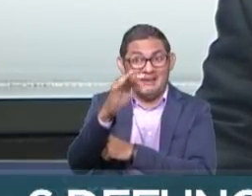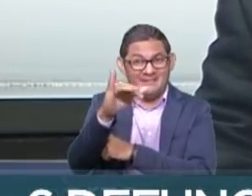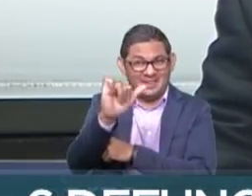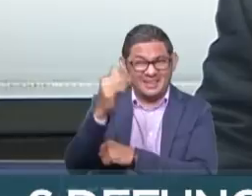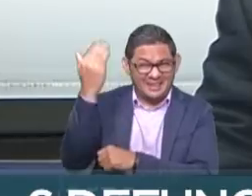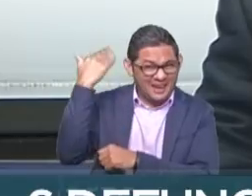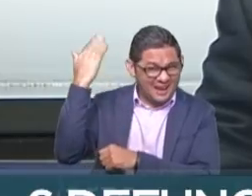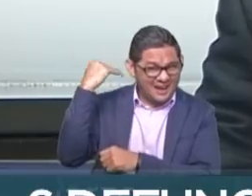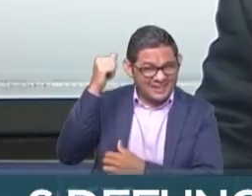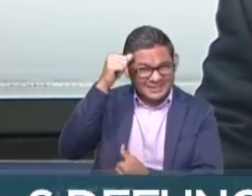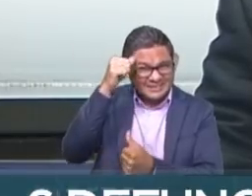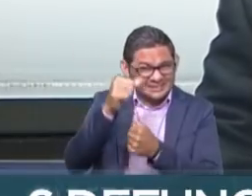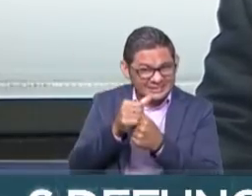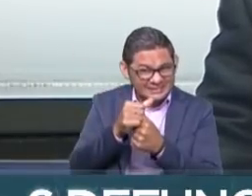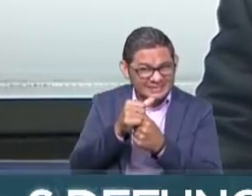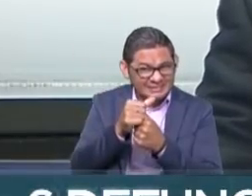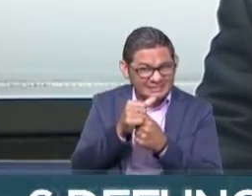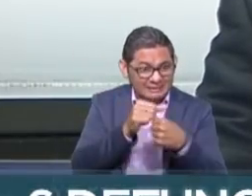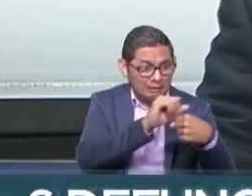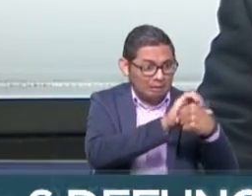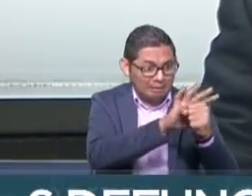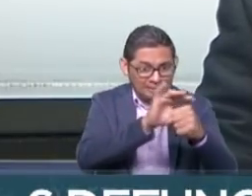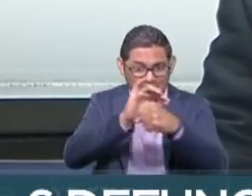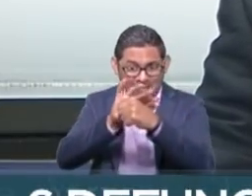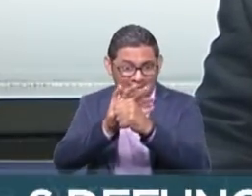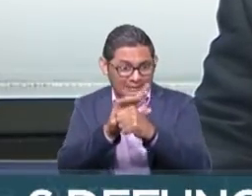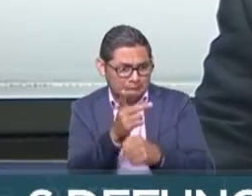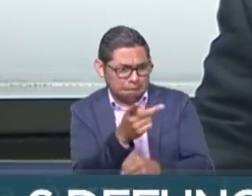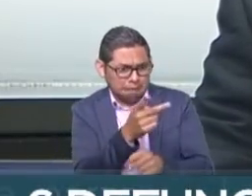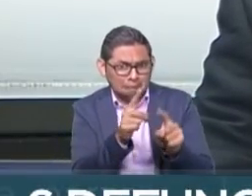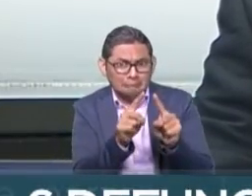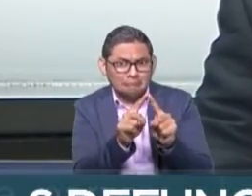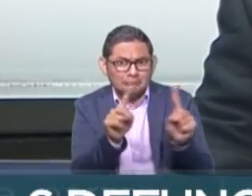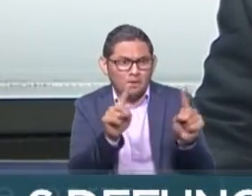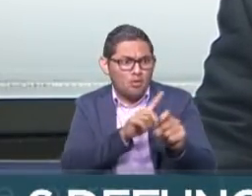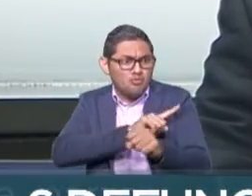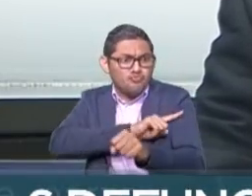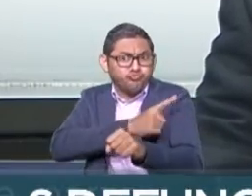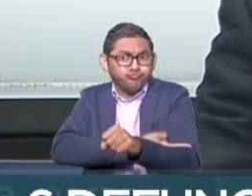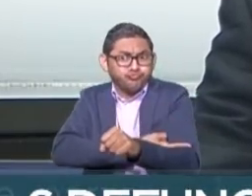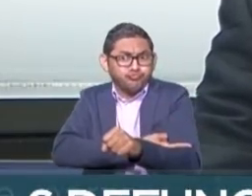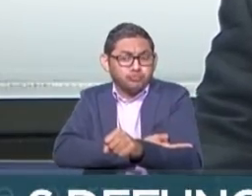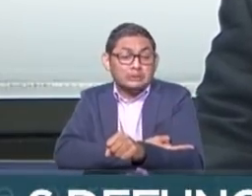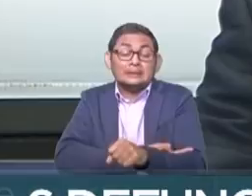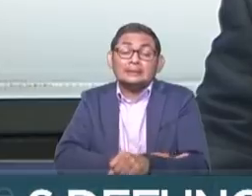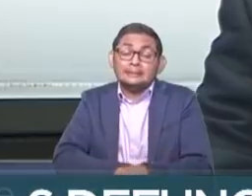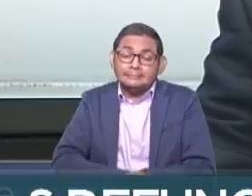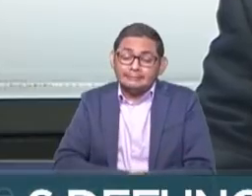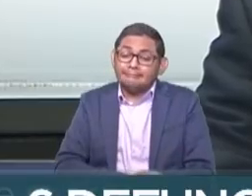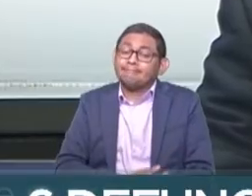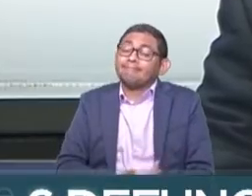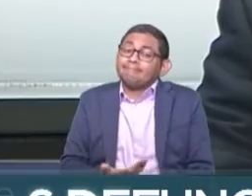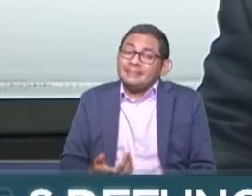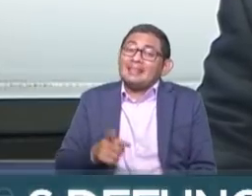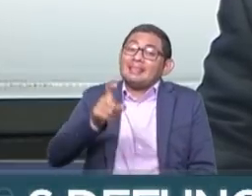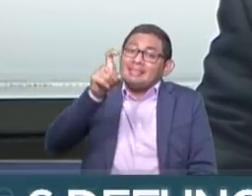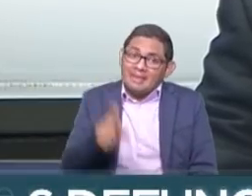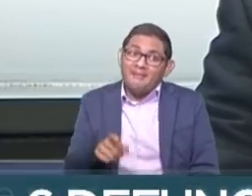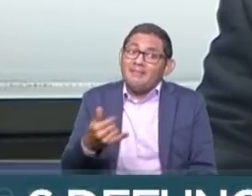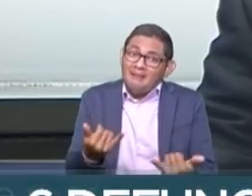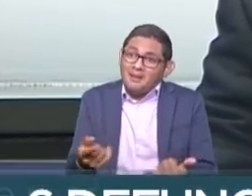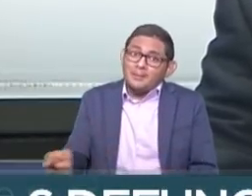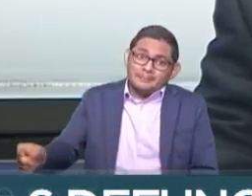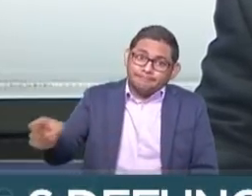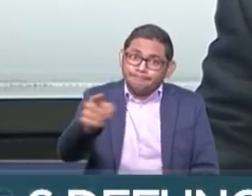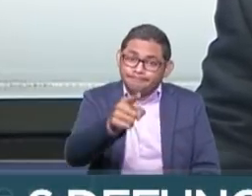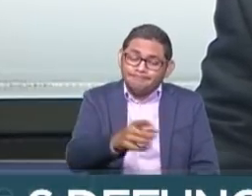hace unas semanas atrás, nos obliga a reforzar el autocuidado.